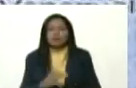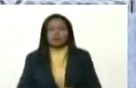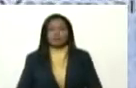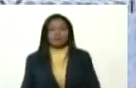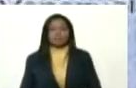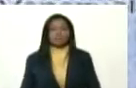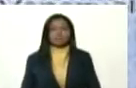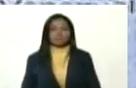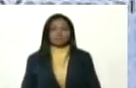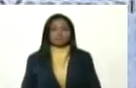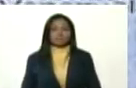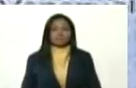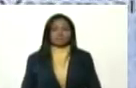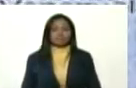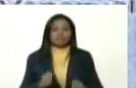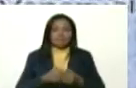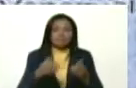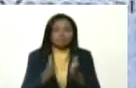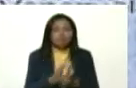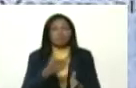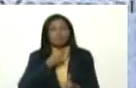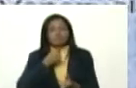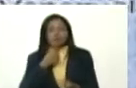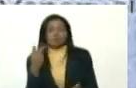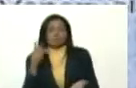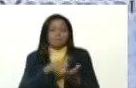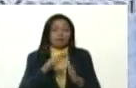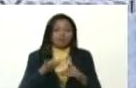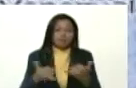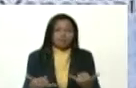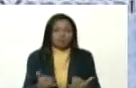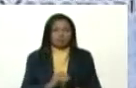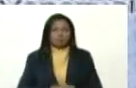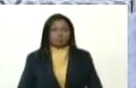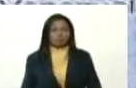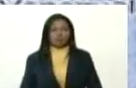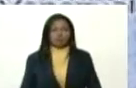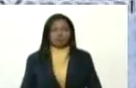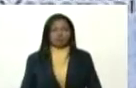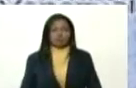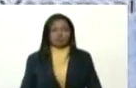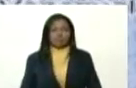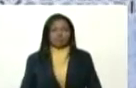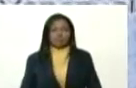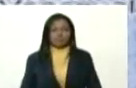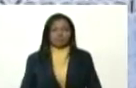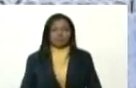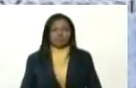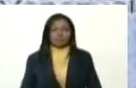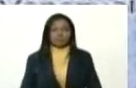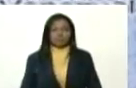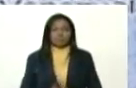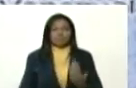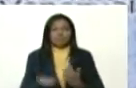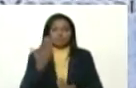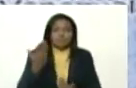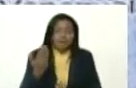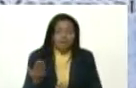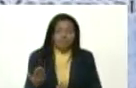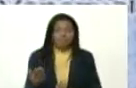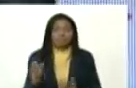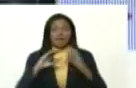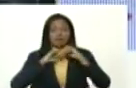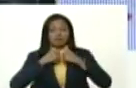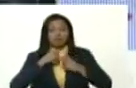Está en Anzoátegui. Me hubiera gustado que estuviera aquí. Porque es muy importante, Aristóbulo. Estamos